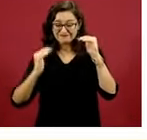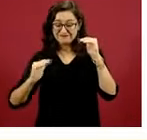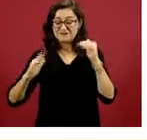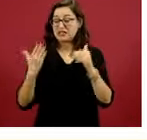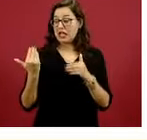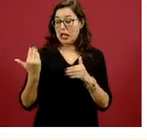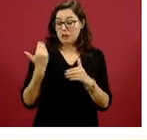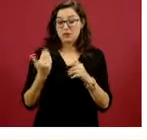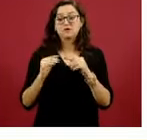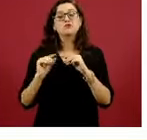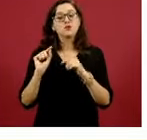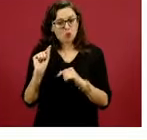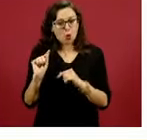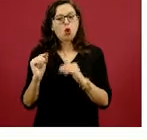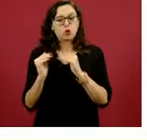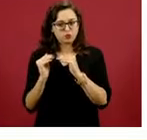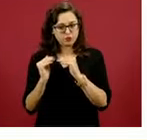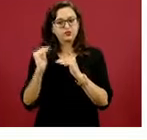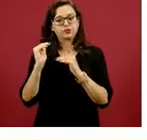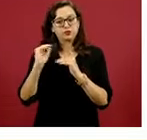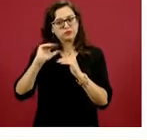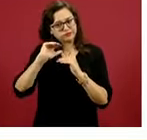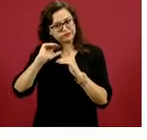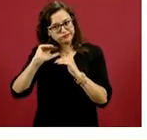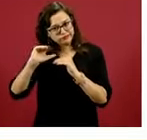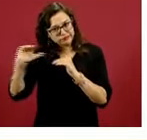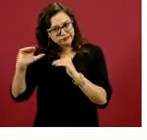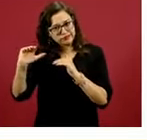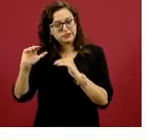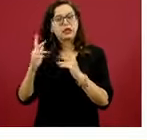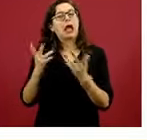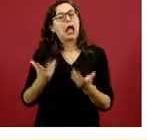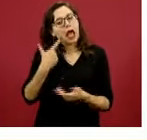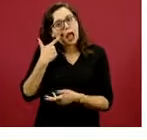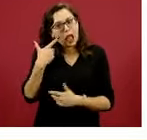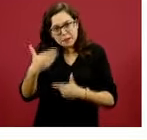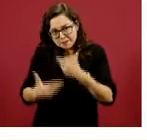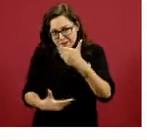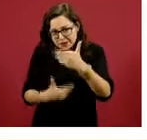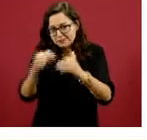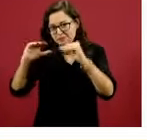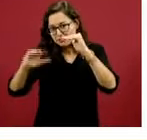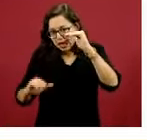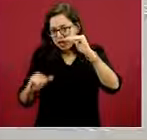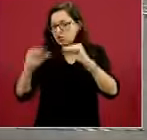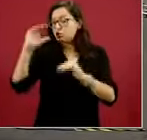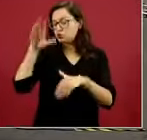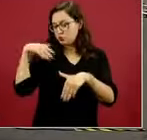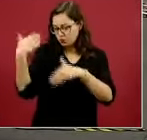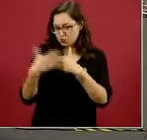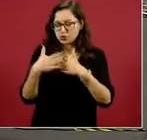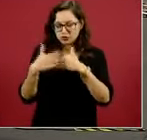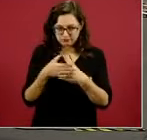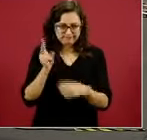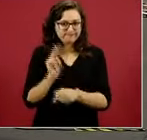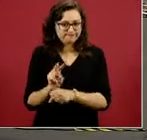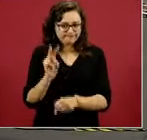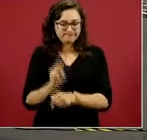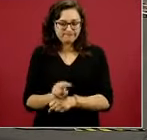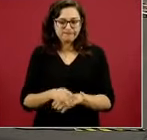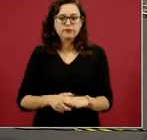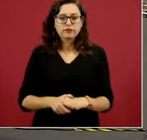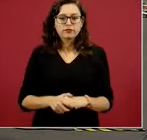tuvo un pequeño ascenso, está ahorita en meseta y seguiremos observando cómo se modifican las tendencias en las próximas semanas.